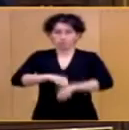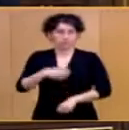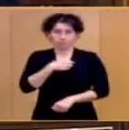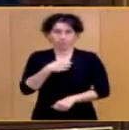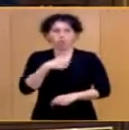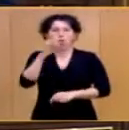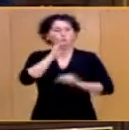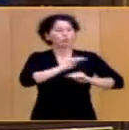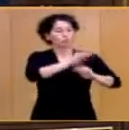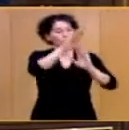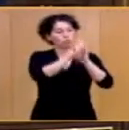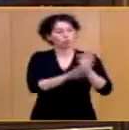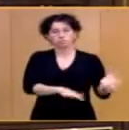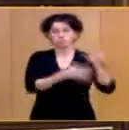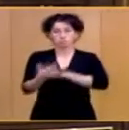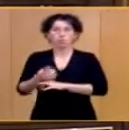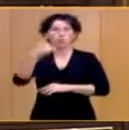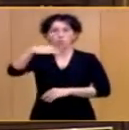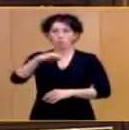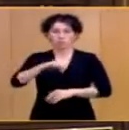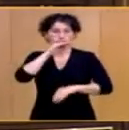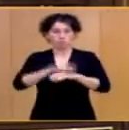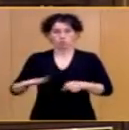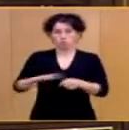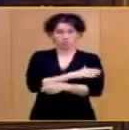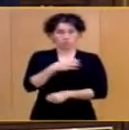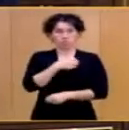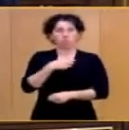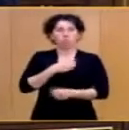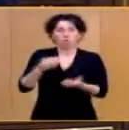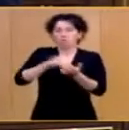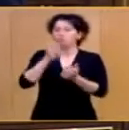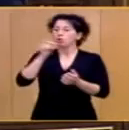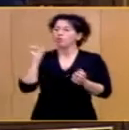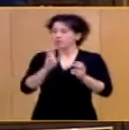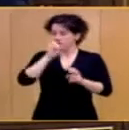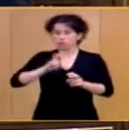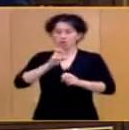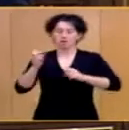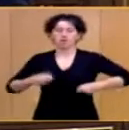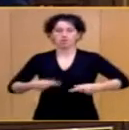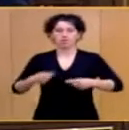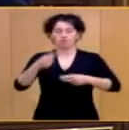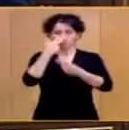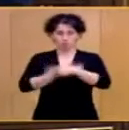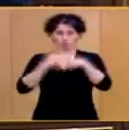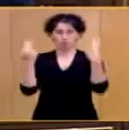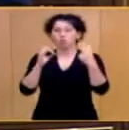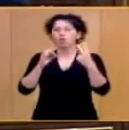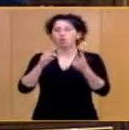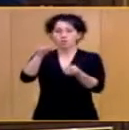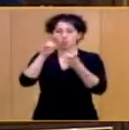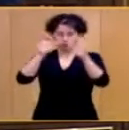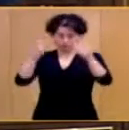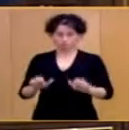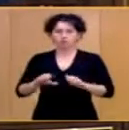sus recetas, consistentes en la contención del gasto público o la rebaja indiscriminada de impuestos. Desde nuestro